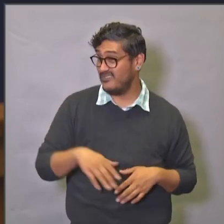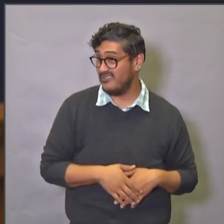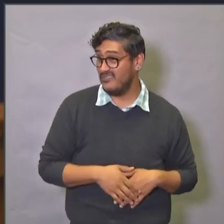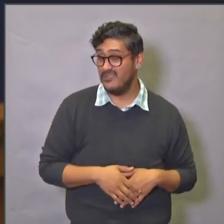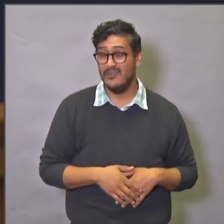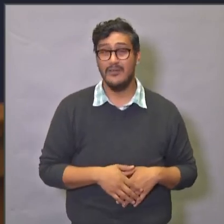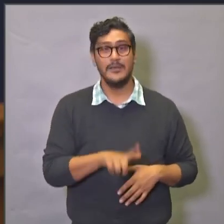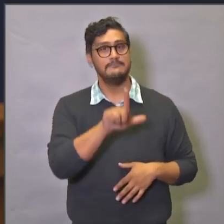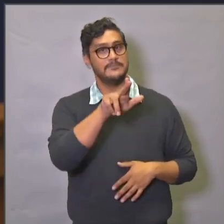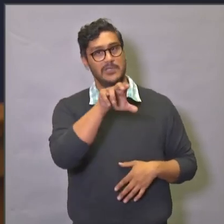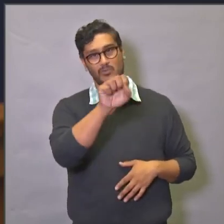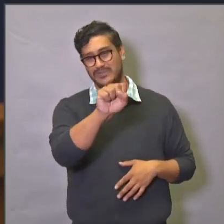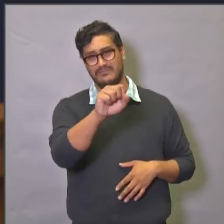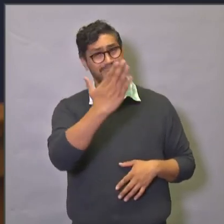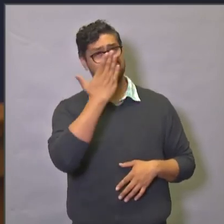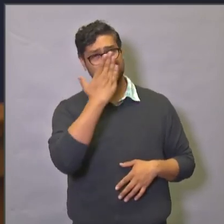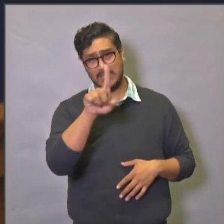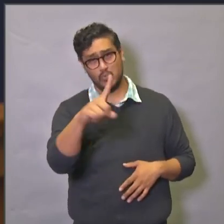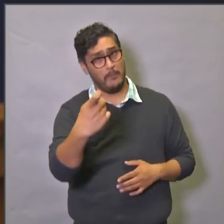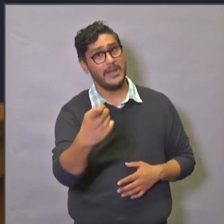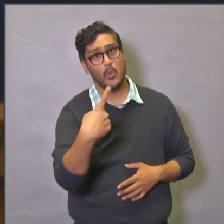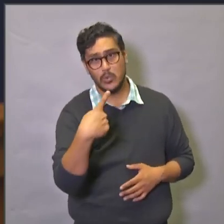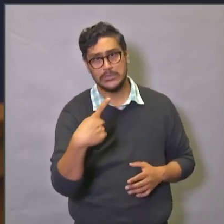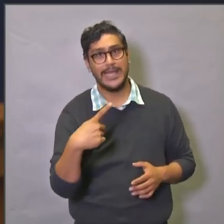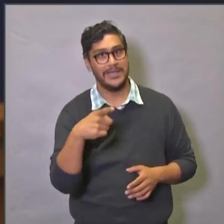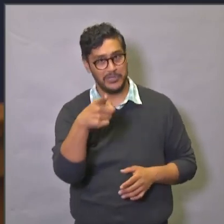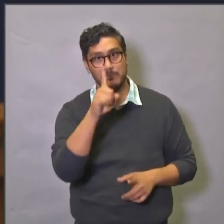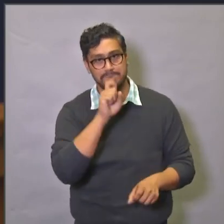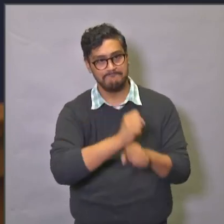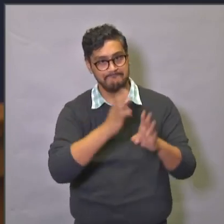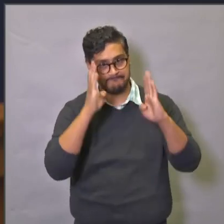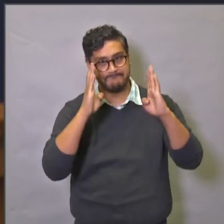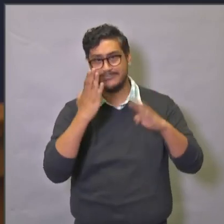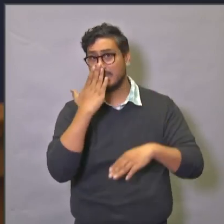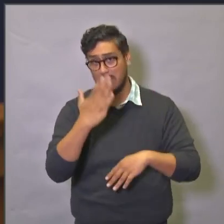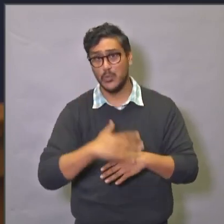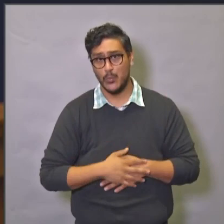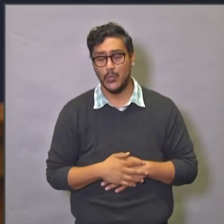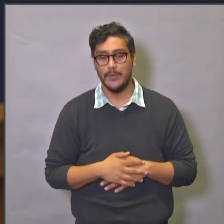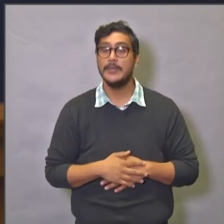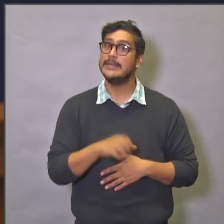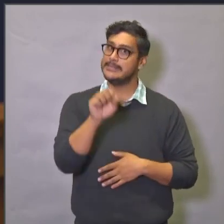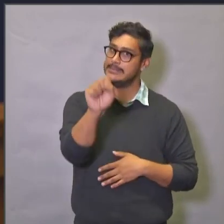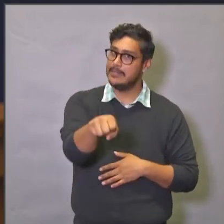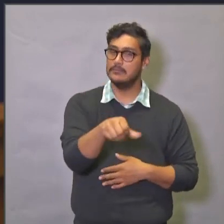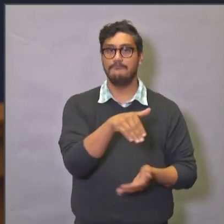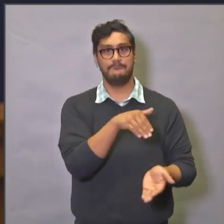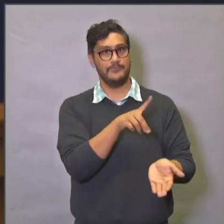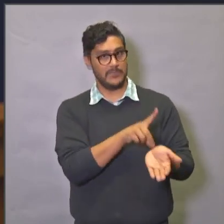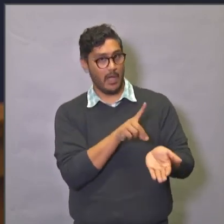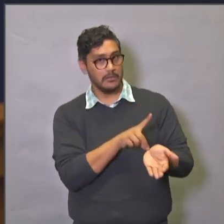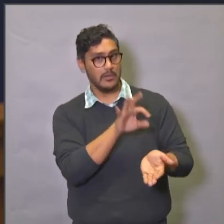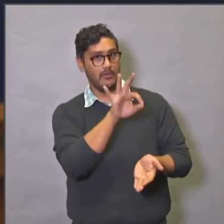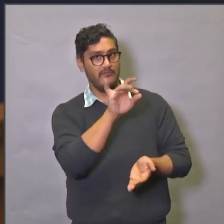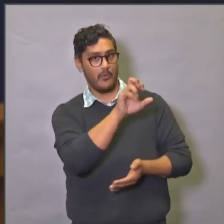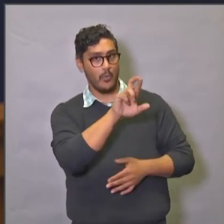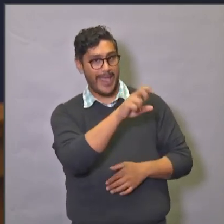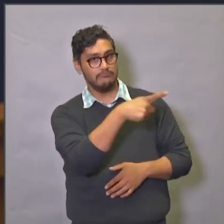gracias tanto por esa pregunta y por poner tanta atención. Sí, la doctora Ferrer estaba